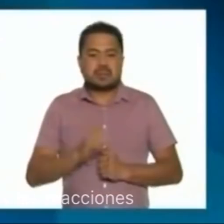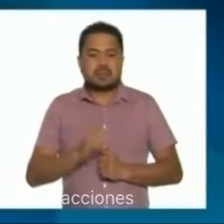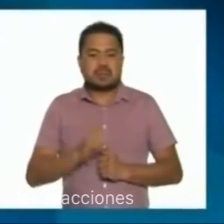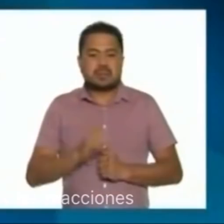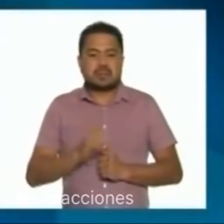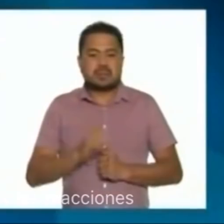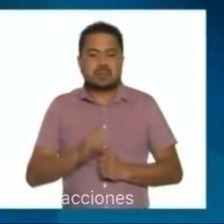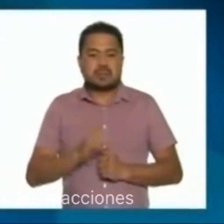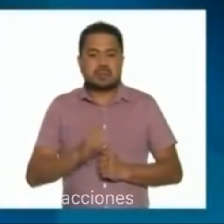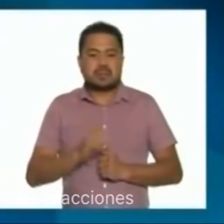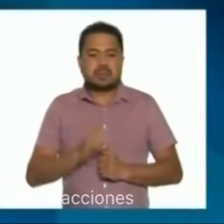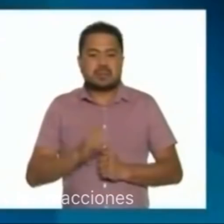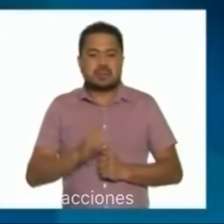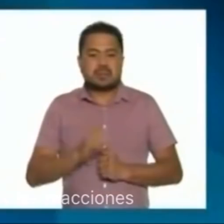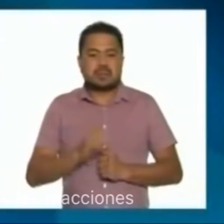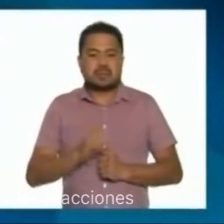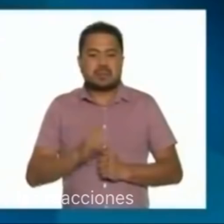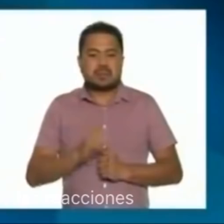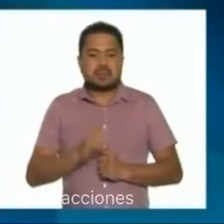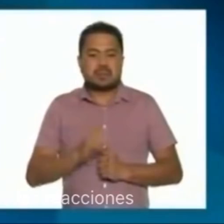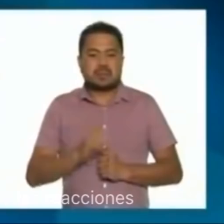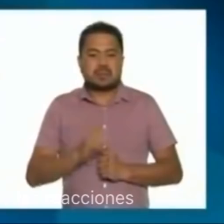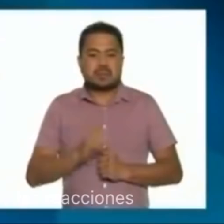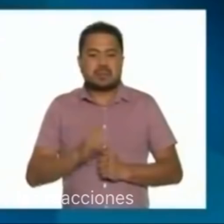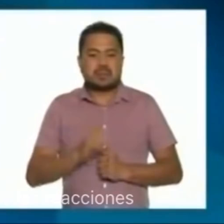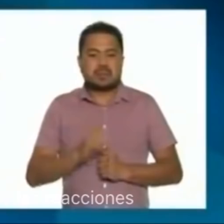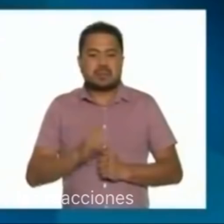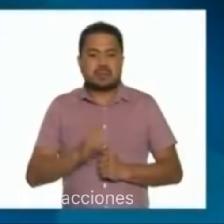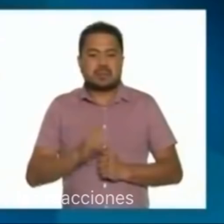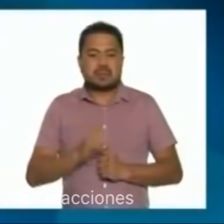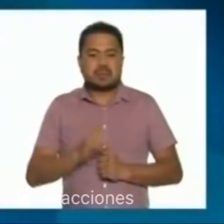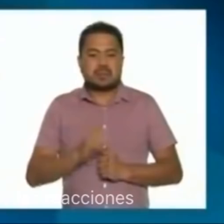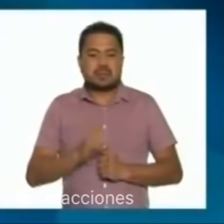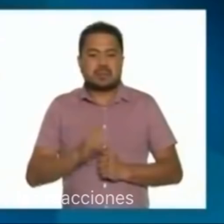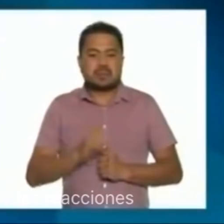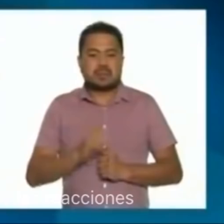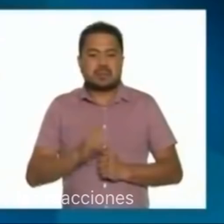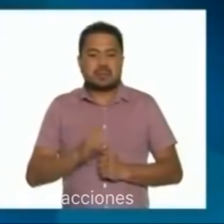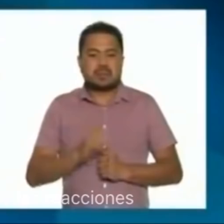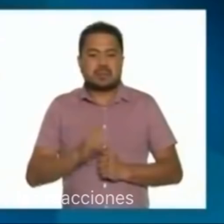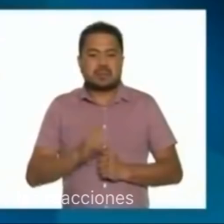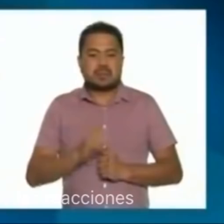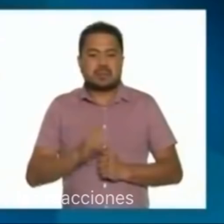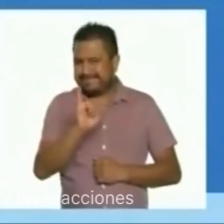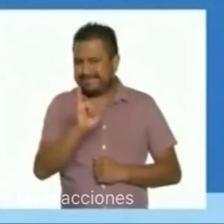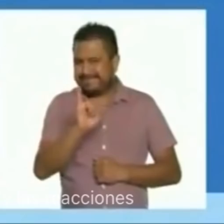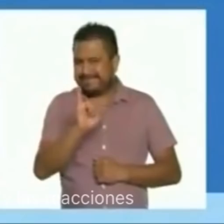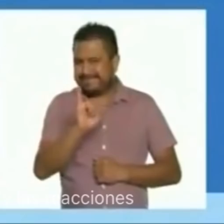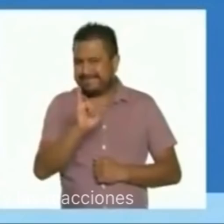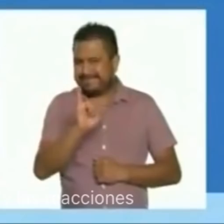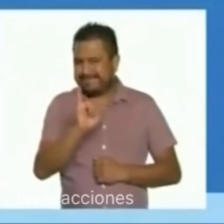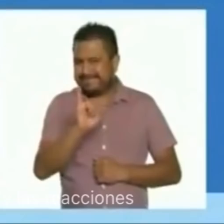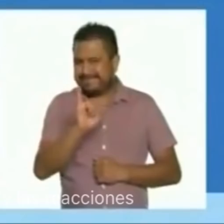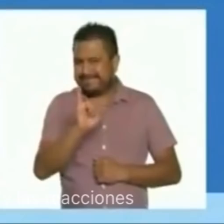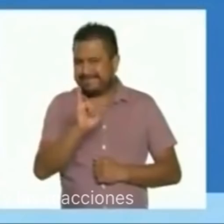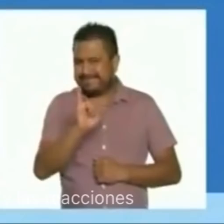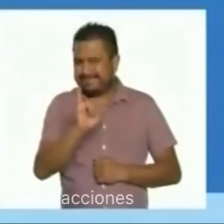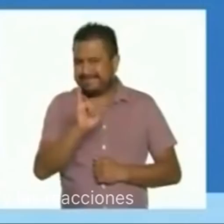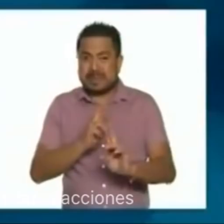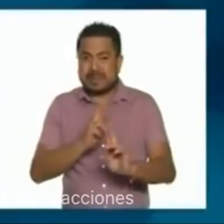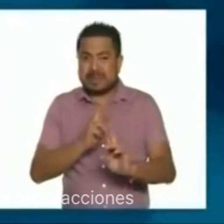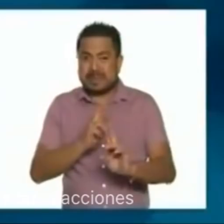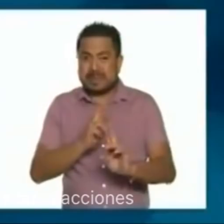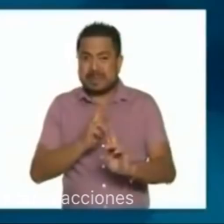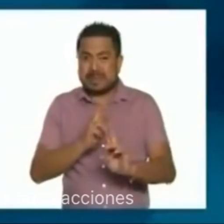7 refrescos iguales se pagan 63 pesos, ¿cuál es el precio de cada uno? Se compraron 7 refrescos, así que dividimos 63